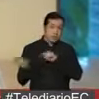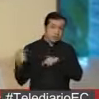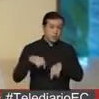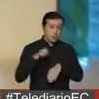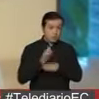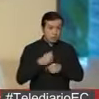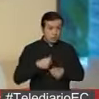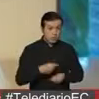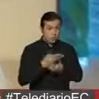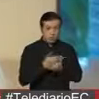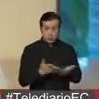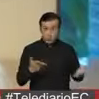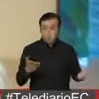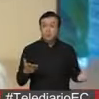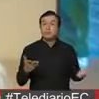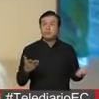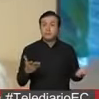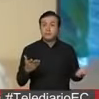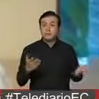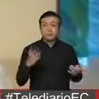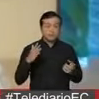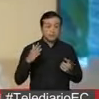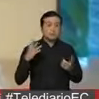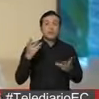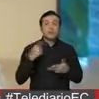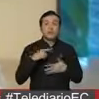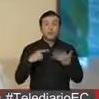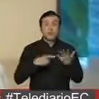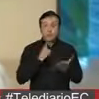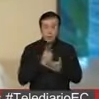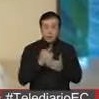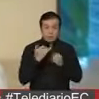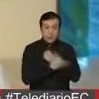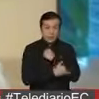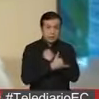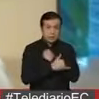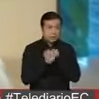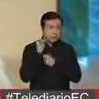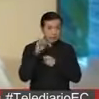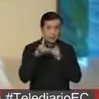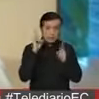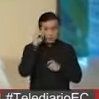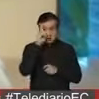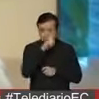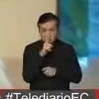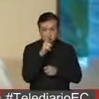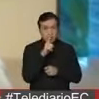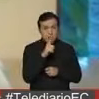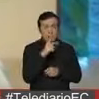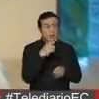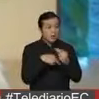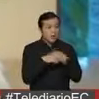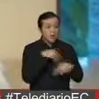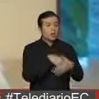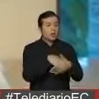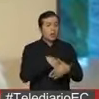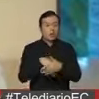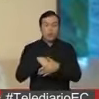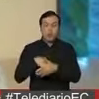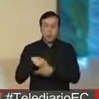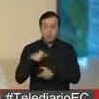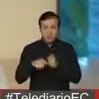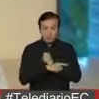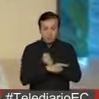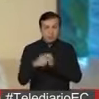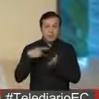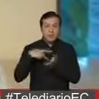Ecuador, eliminar la sustitución de importaciones que nos volvió un país caro, ese bloqueo a los mercados al final del día lo único que hace es que los ciudadanos